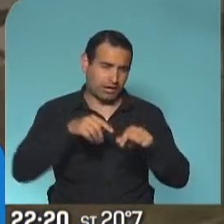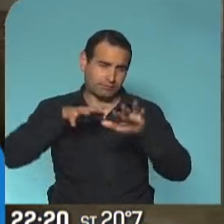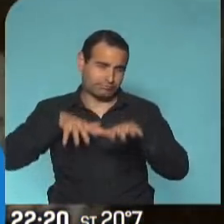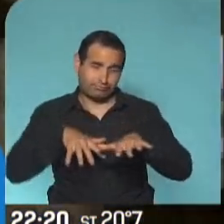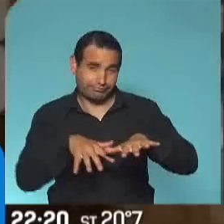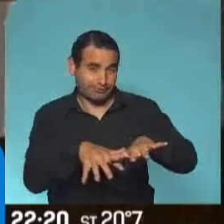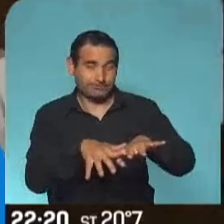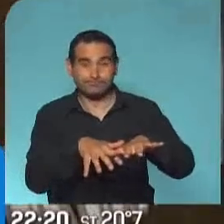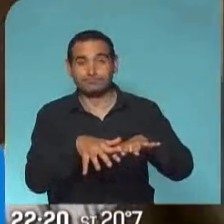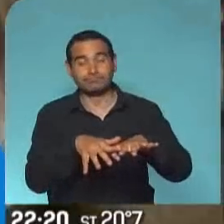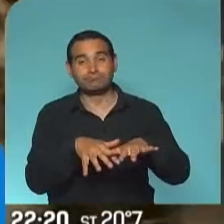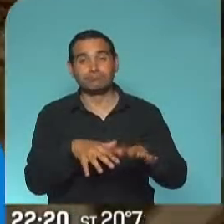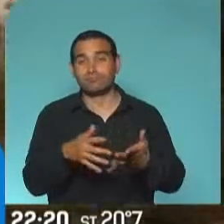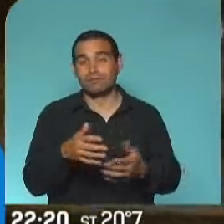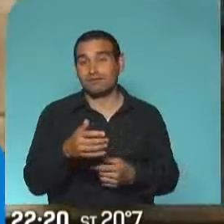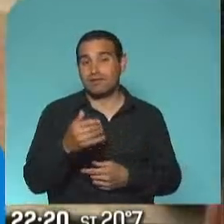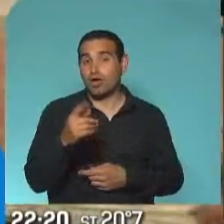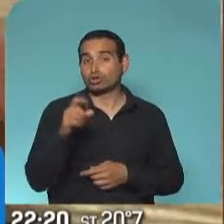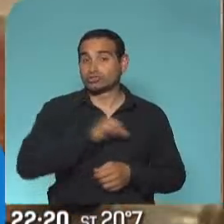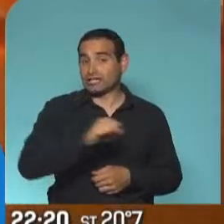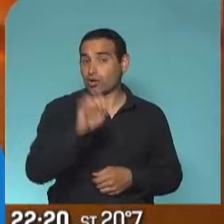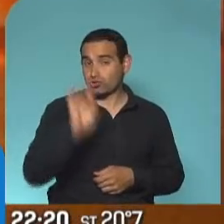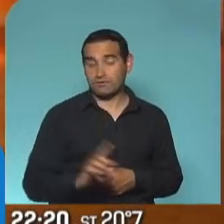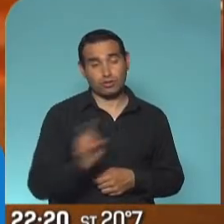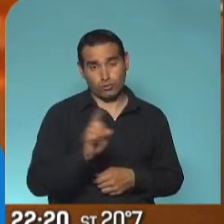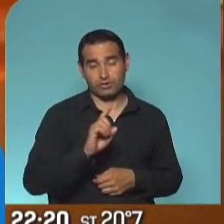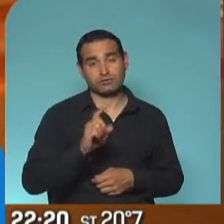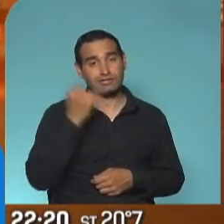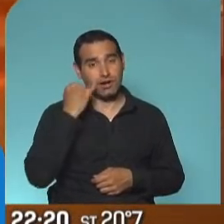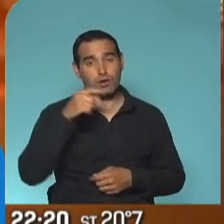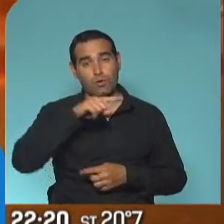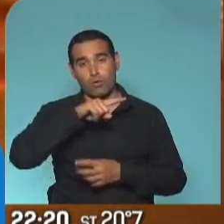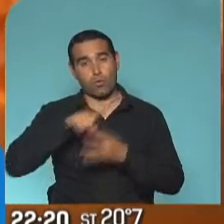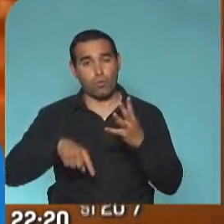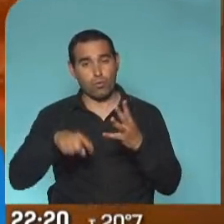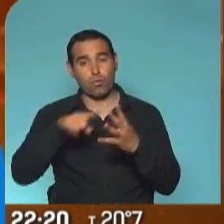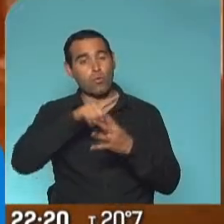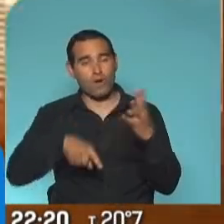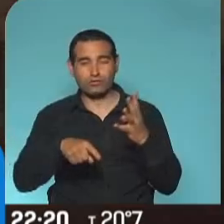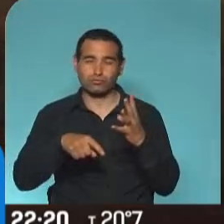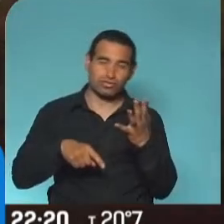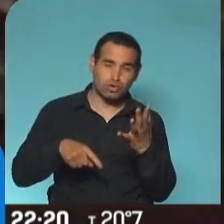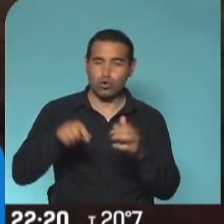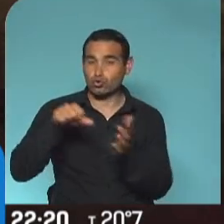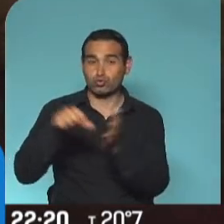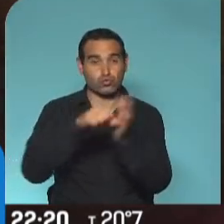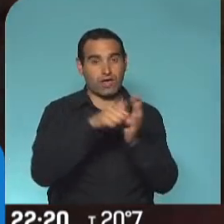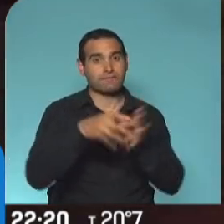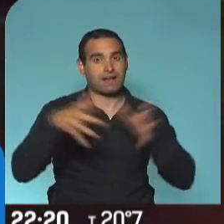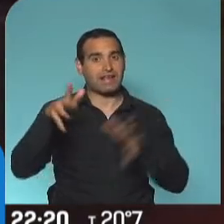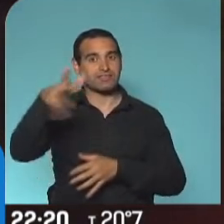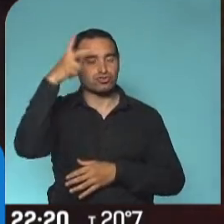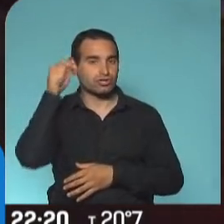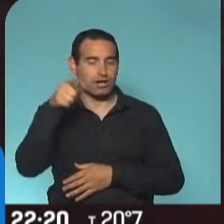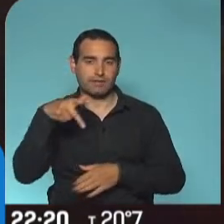movilizaciones, y ya no solo en Santiago, sino en las 4 o 5 grandes ciudades de Chile hay una paralización